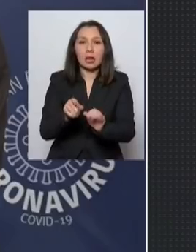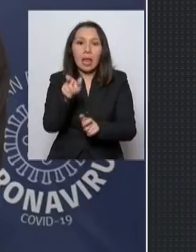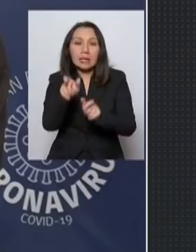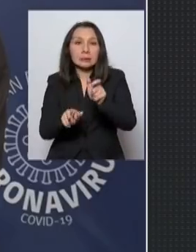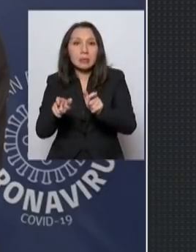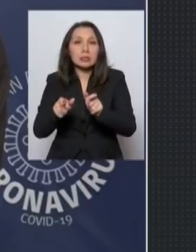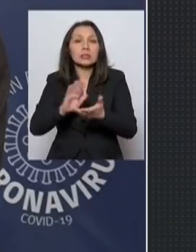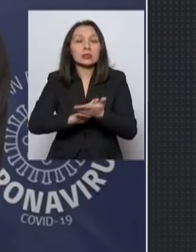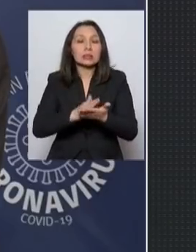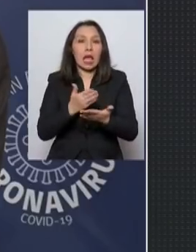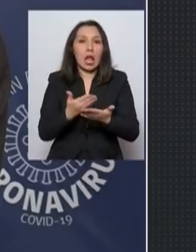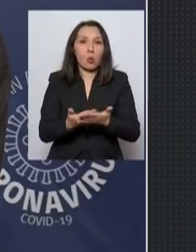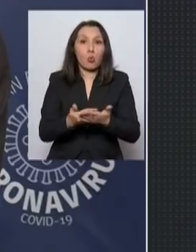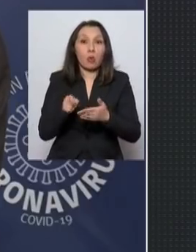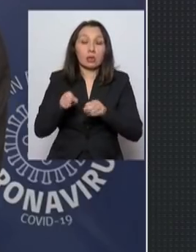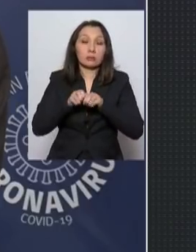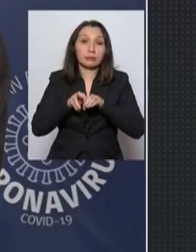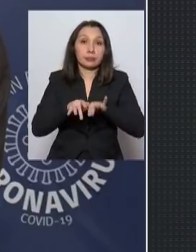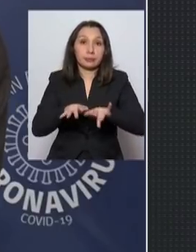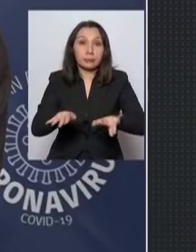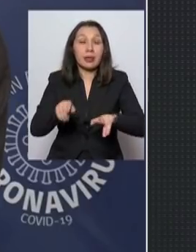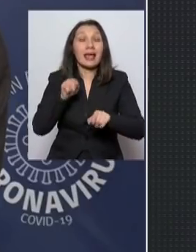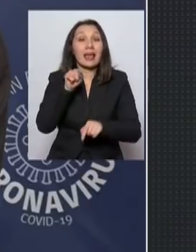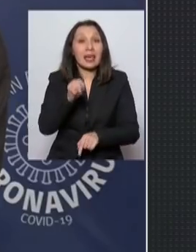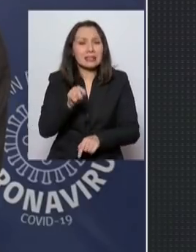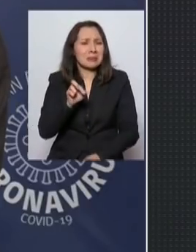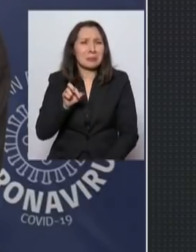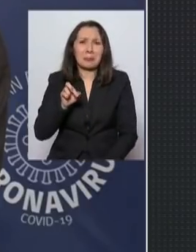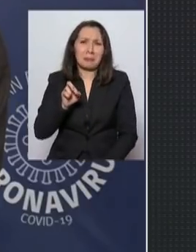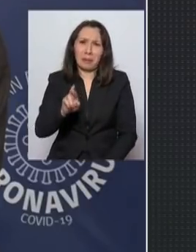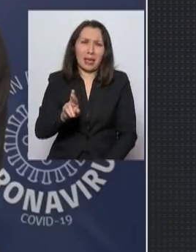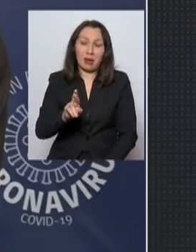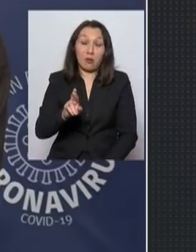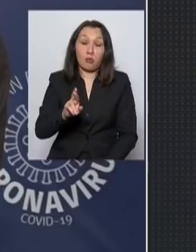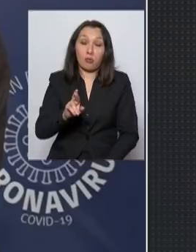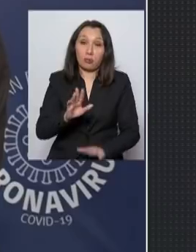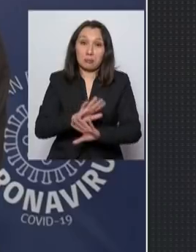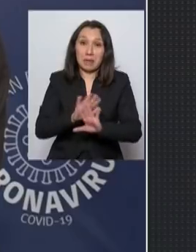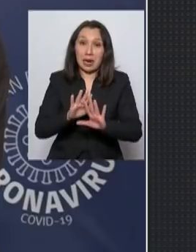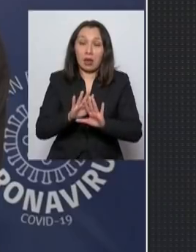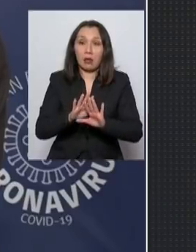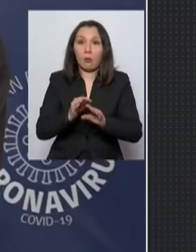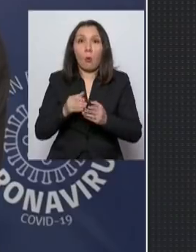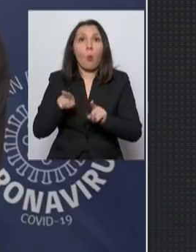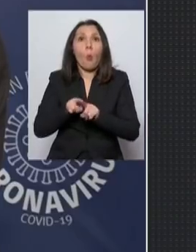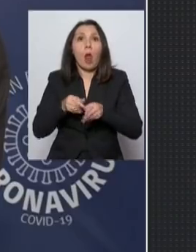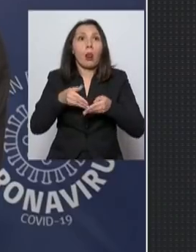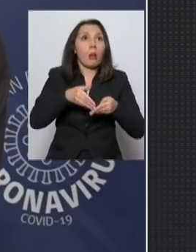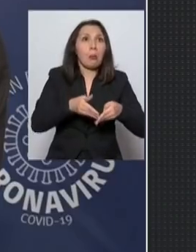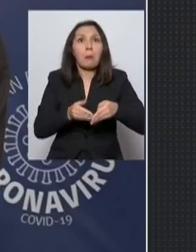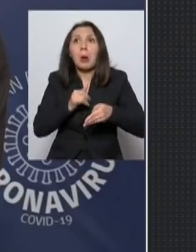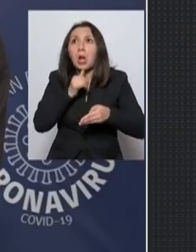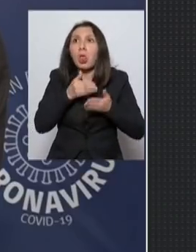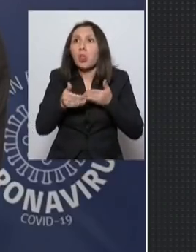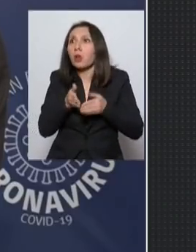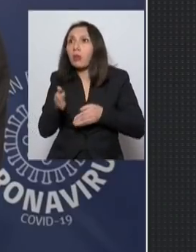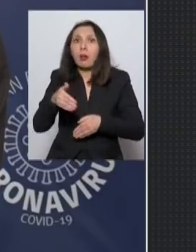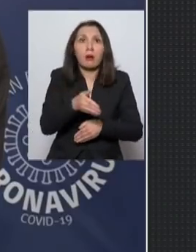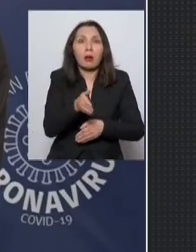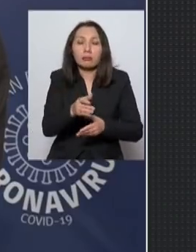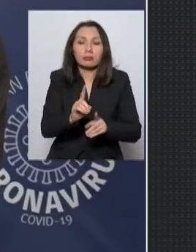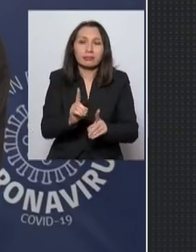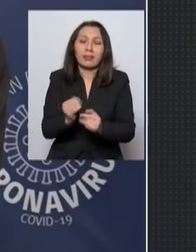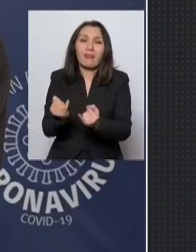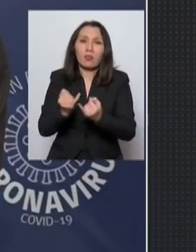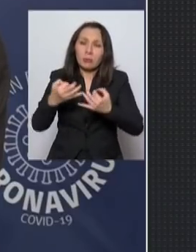colectivo sanitario de esta pandemia, y ese es el peor de los mundos, tener que navegar sin una brújula de